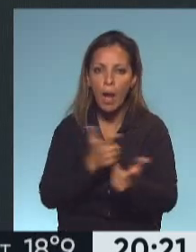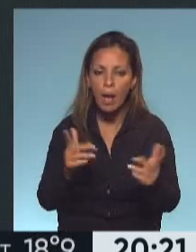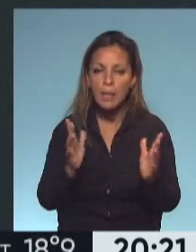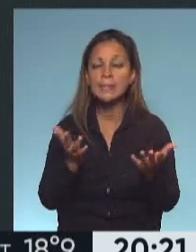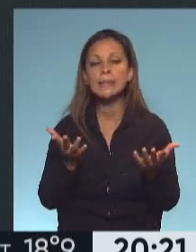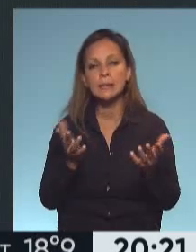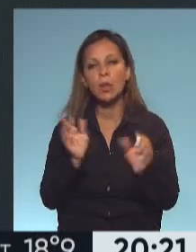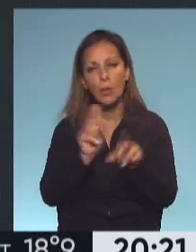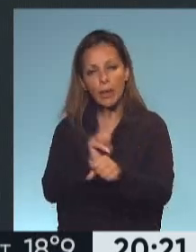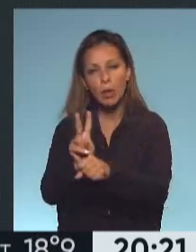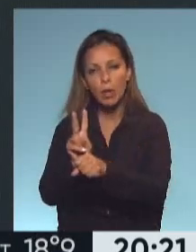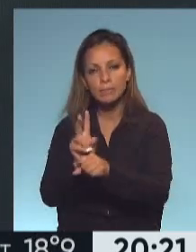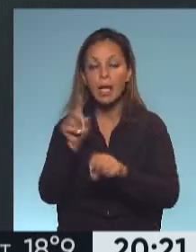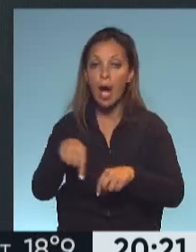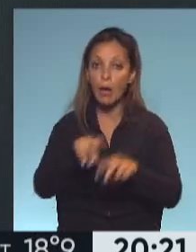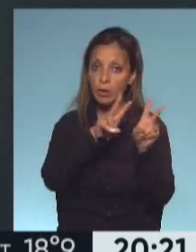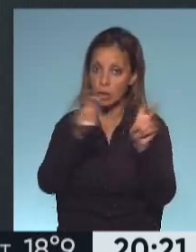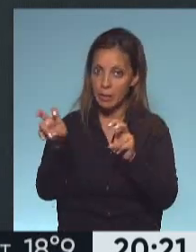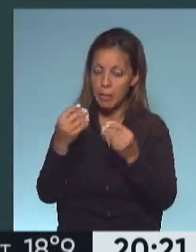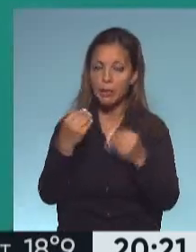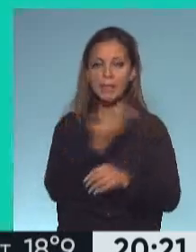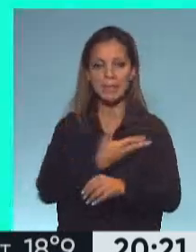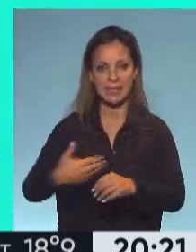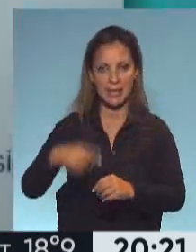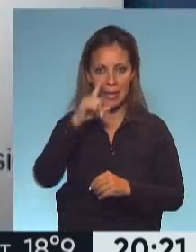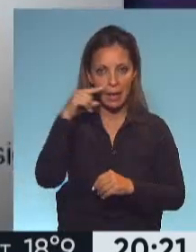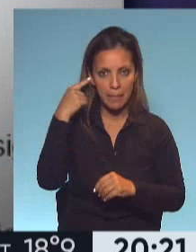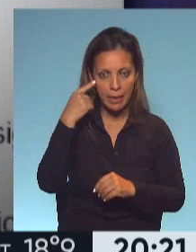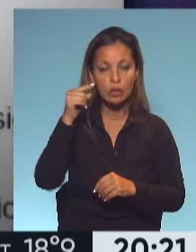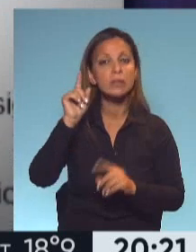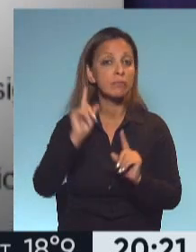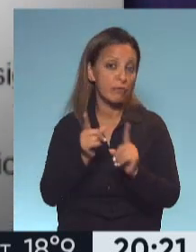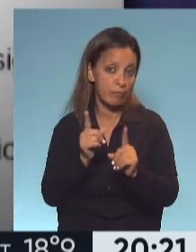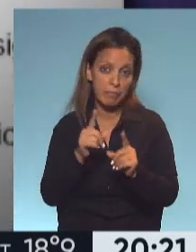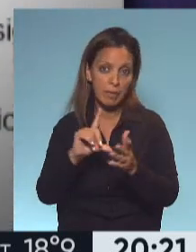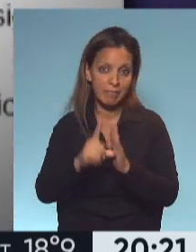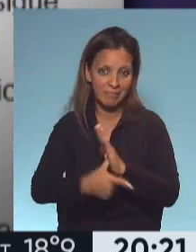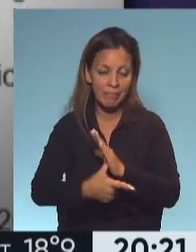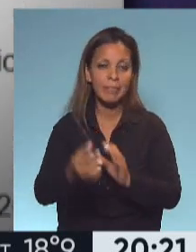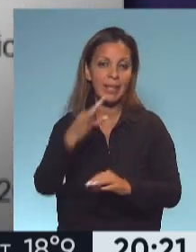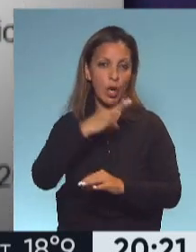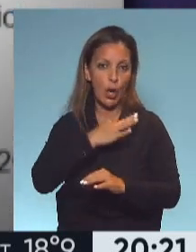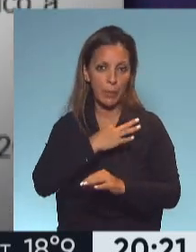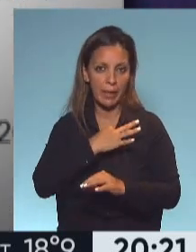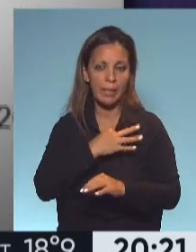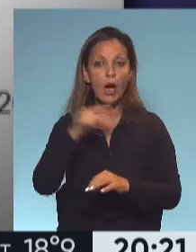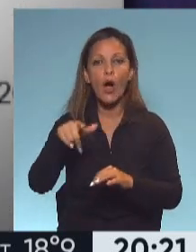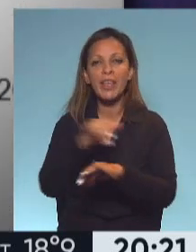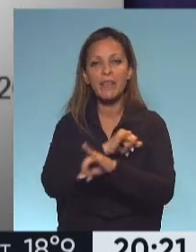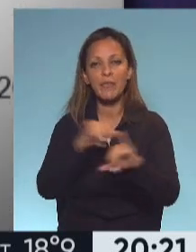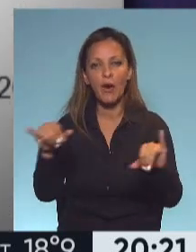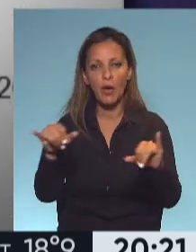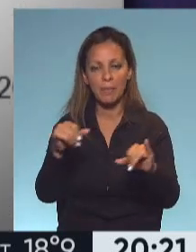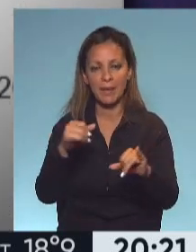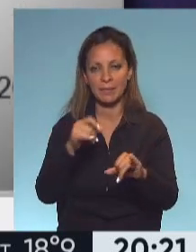vamos a referirnos otro tema ahora porque presidente alberto fernández está atravesando su cuadro de kobe 19 y se conoció un nuevo